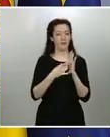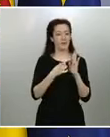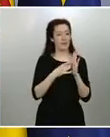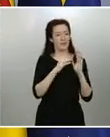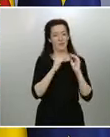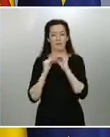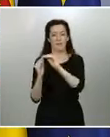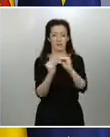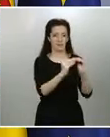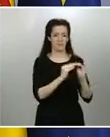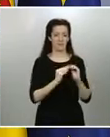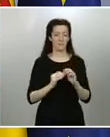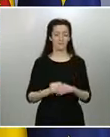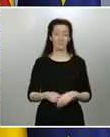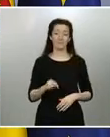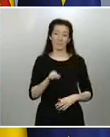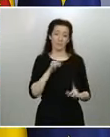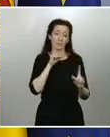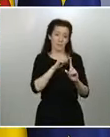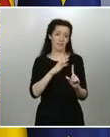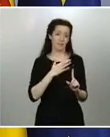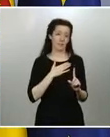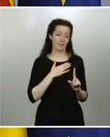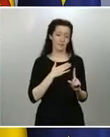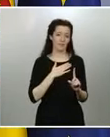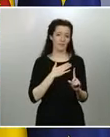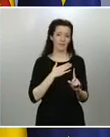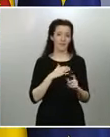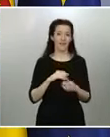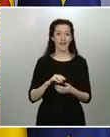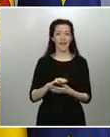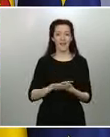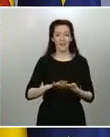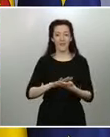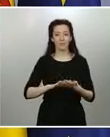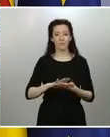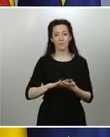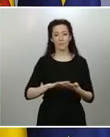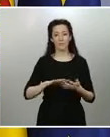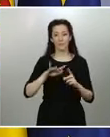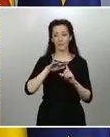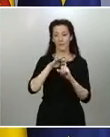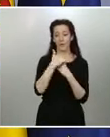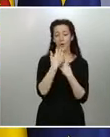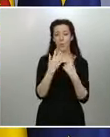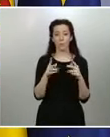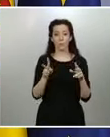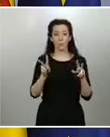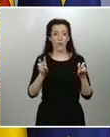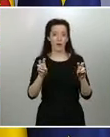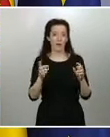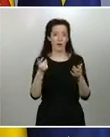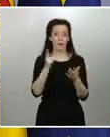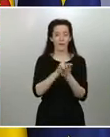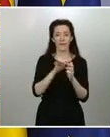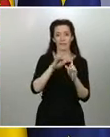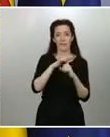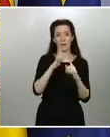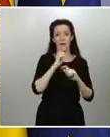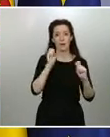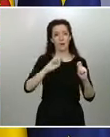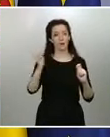de prórrogas por algo no de nuevas situaciones de estado alarma este es un momento de la responsabilidad